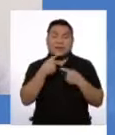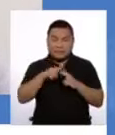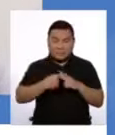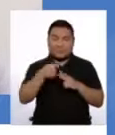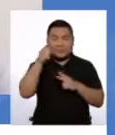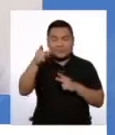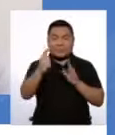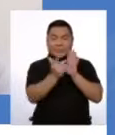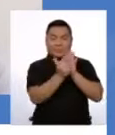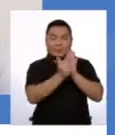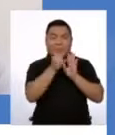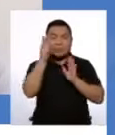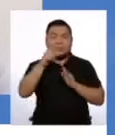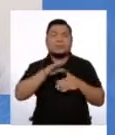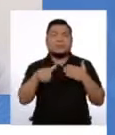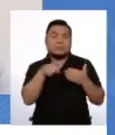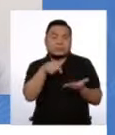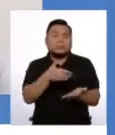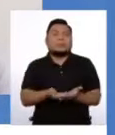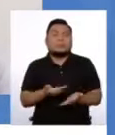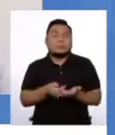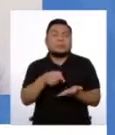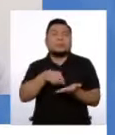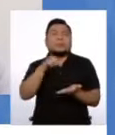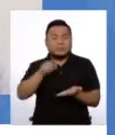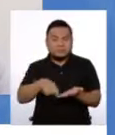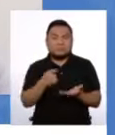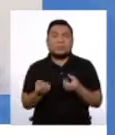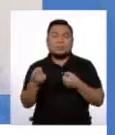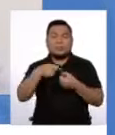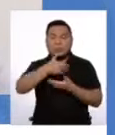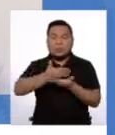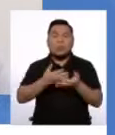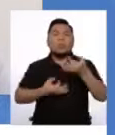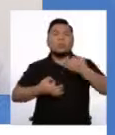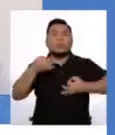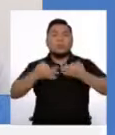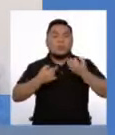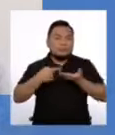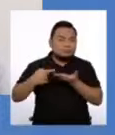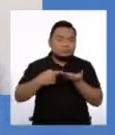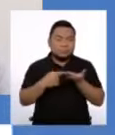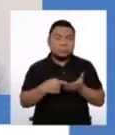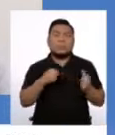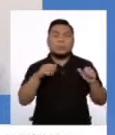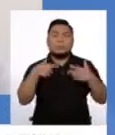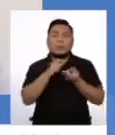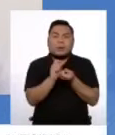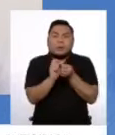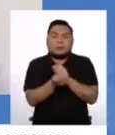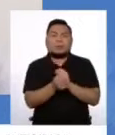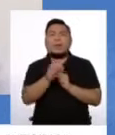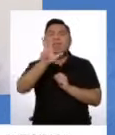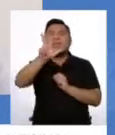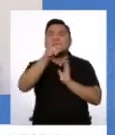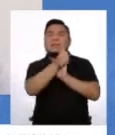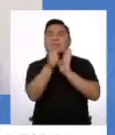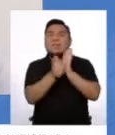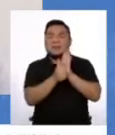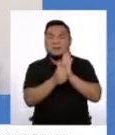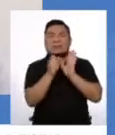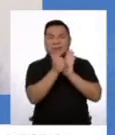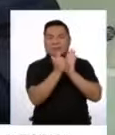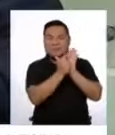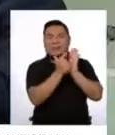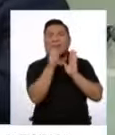iniciativa legislativa, esto evidentemente forma parte de un debate jurídico, se pueda modificar hasta tres artículos del Código